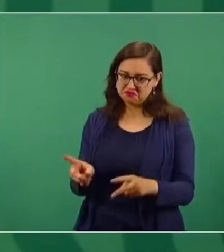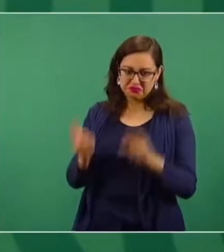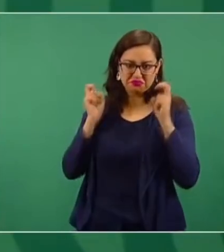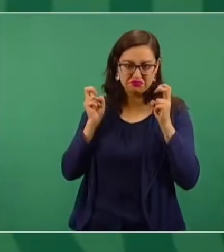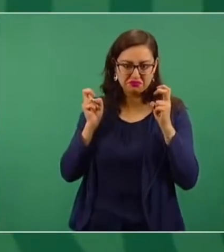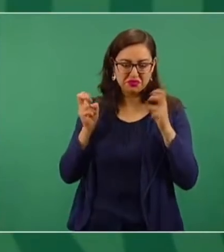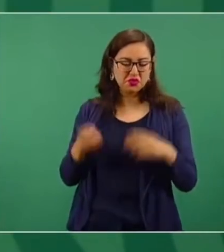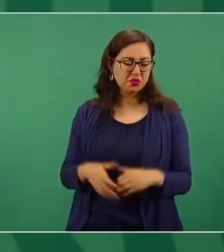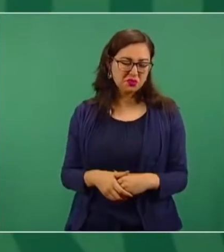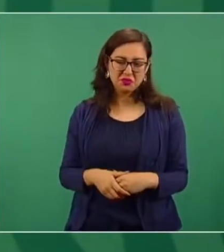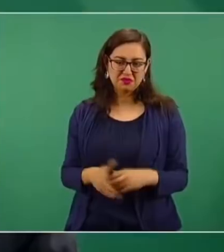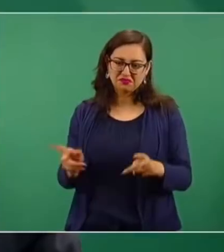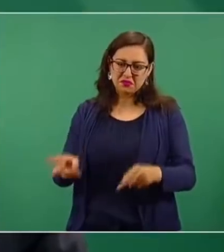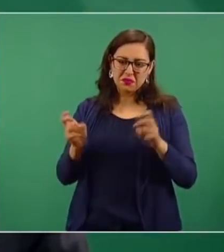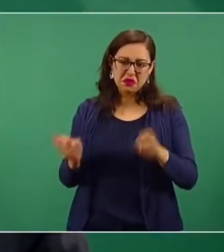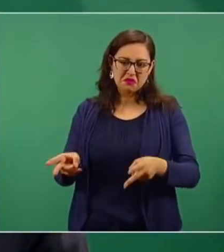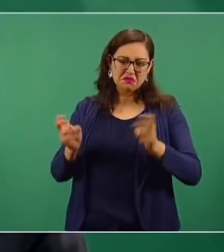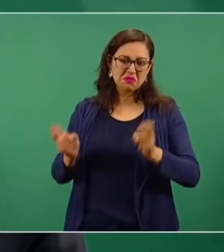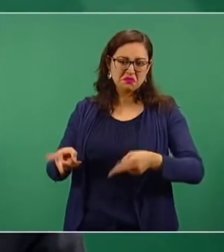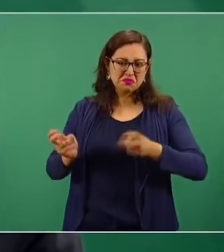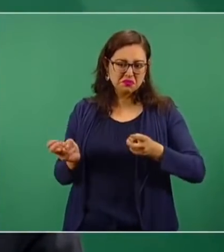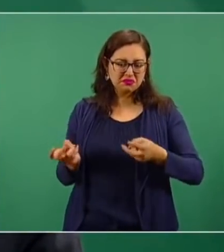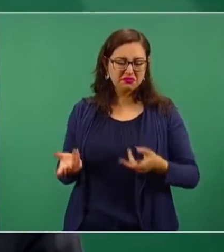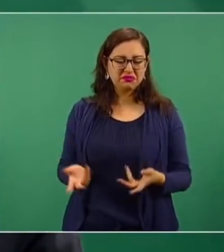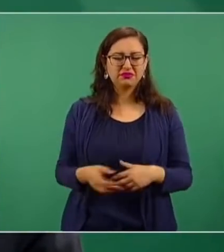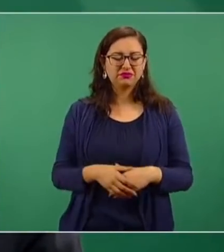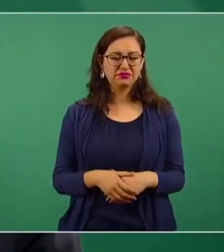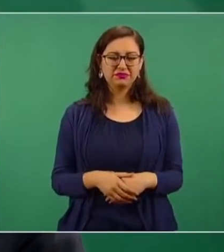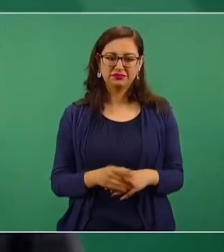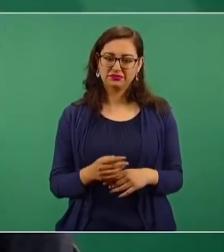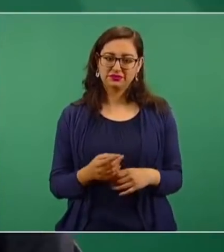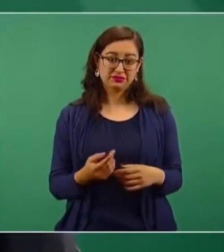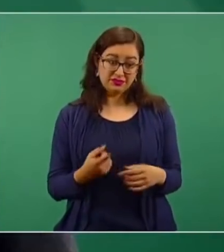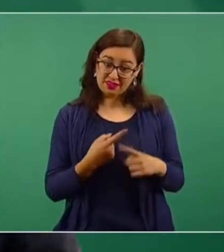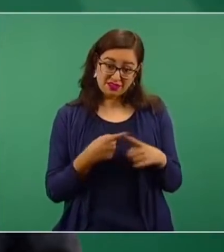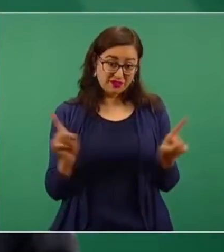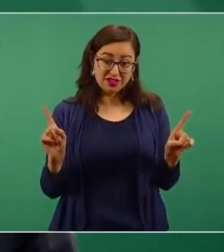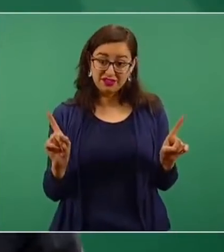era saqueo, robo.